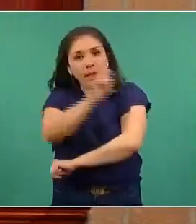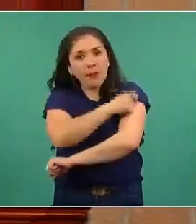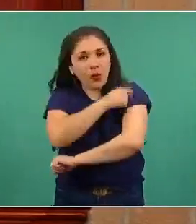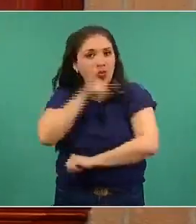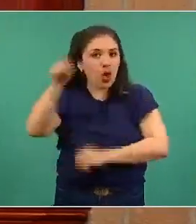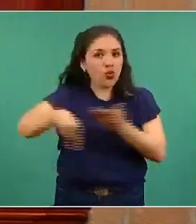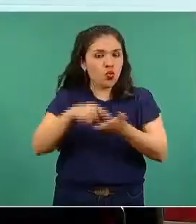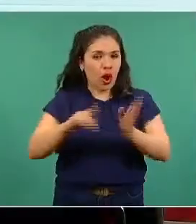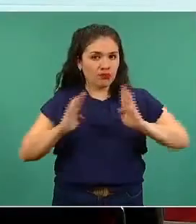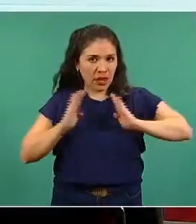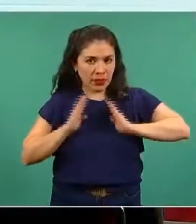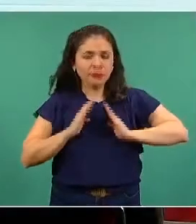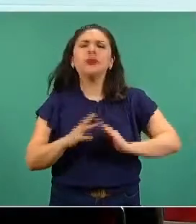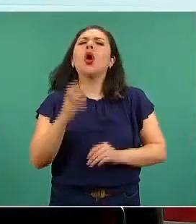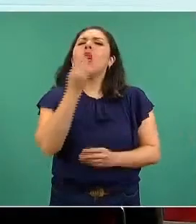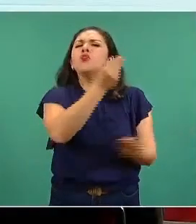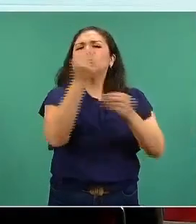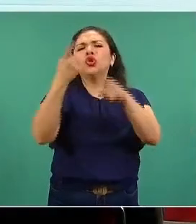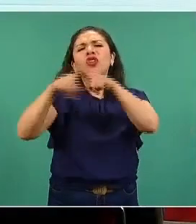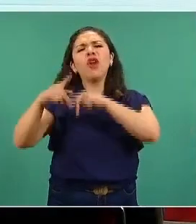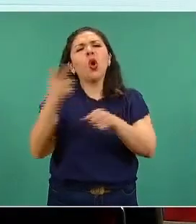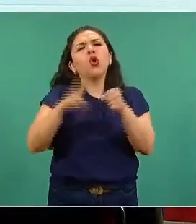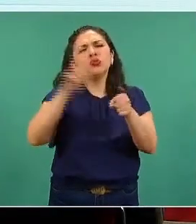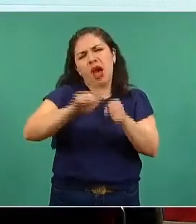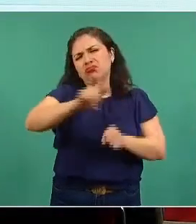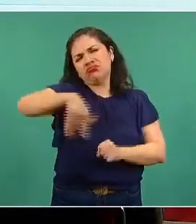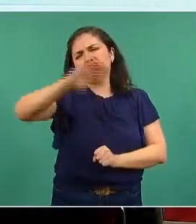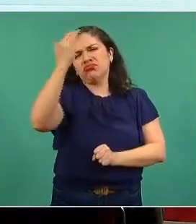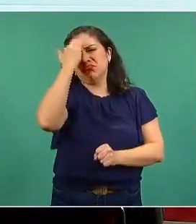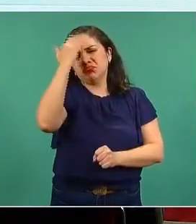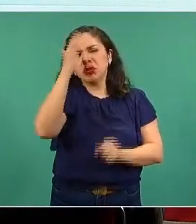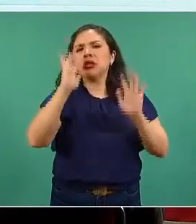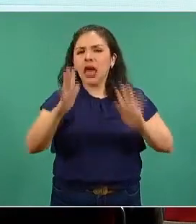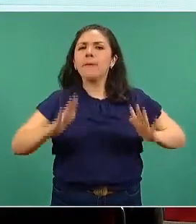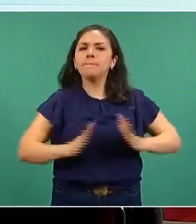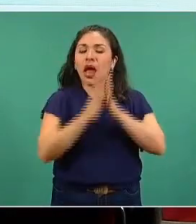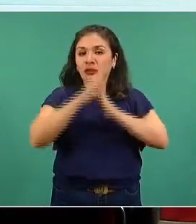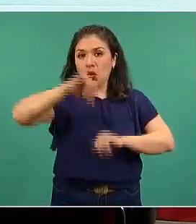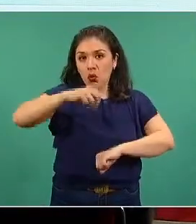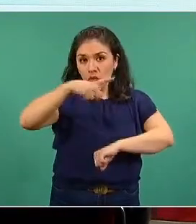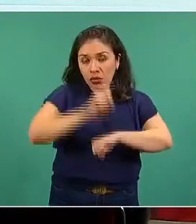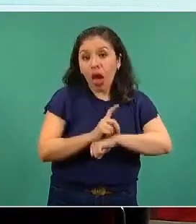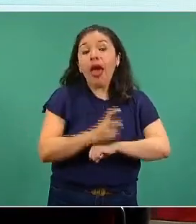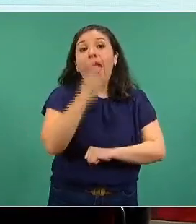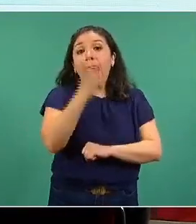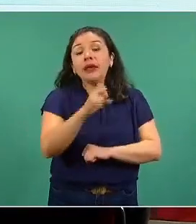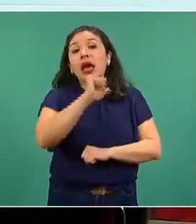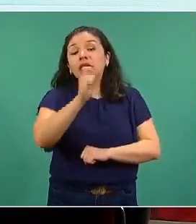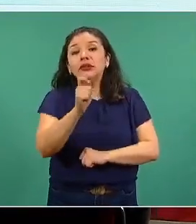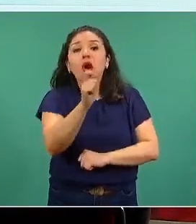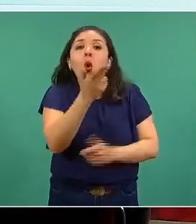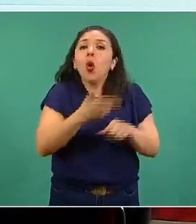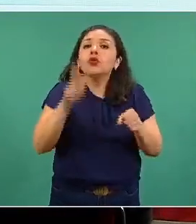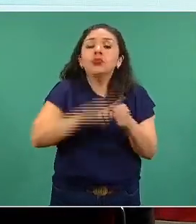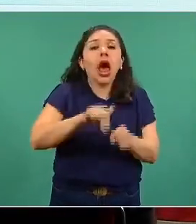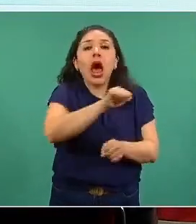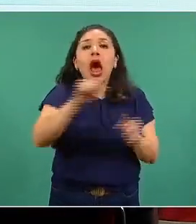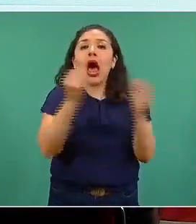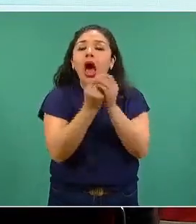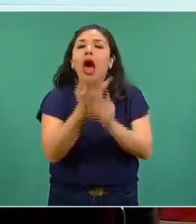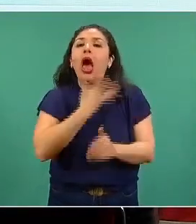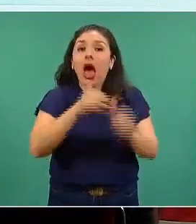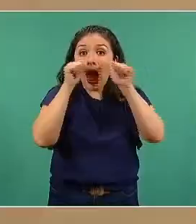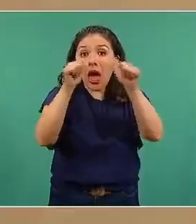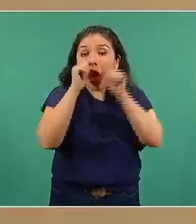Varios nosocomios muy conocidos en la Ciudad de México participaron en esto y son aquellas unidades que tienen